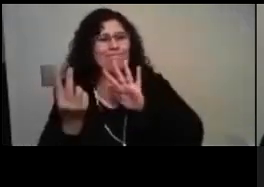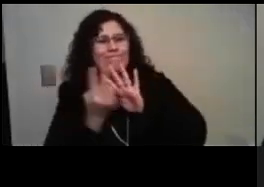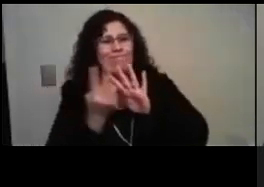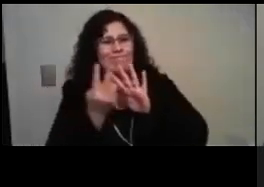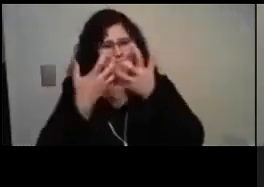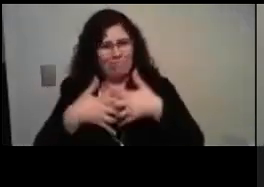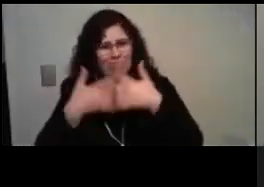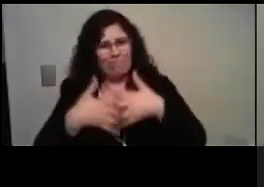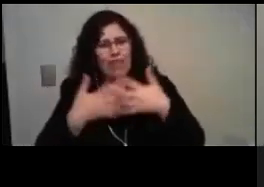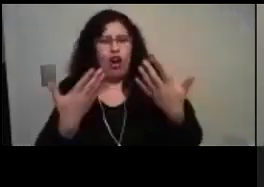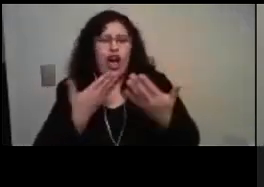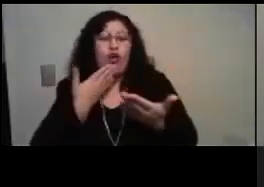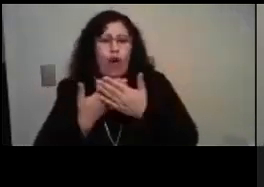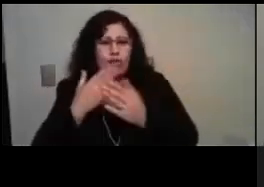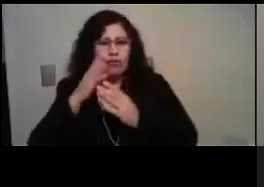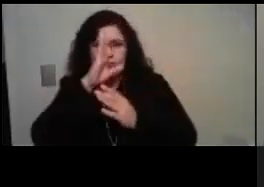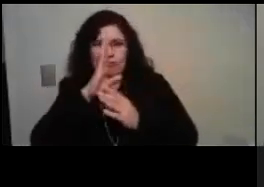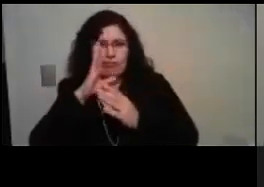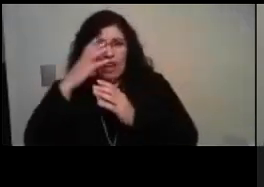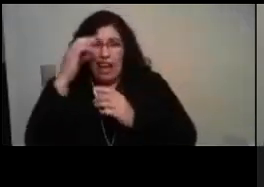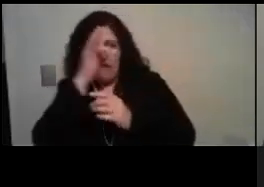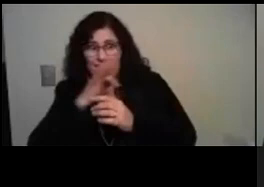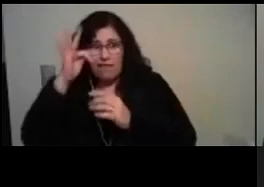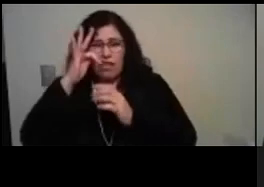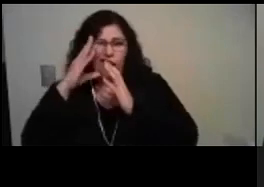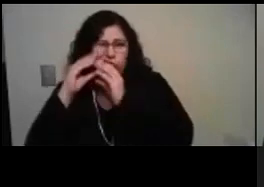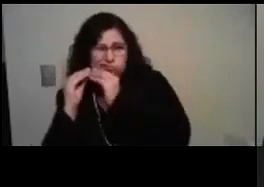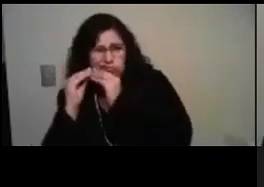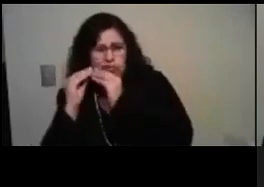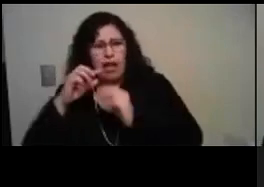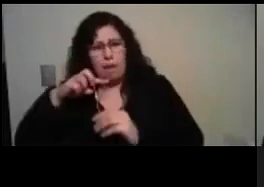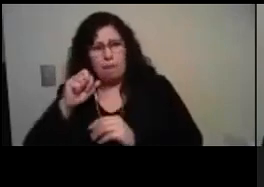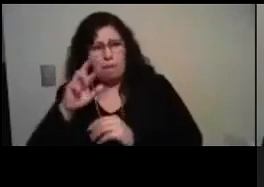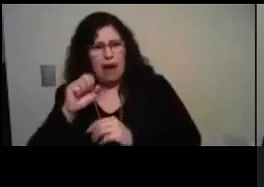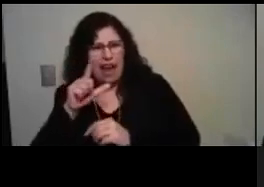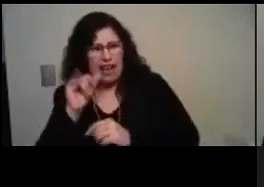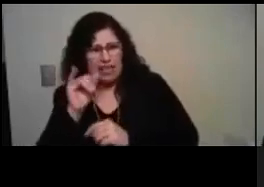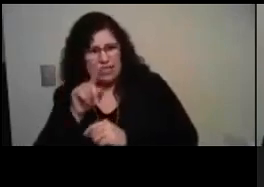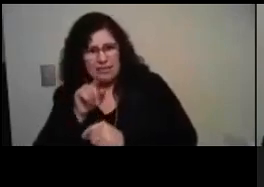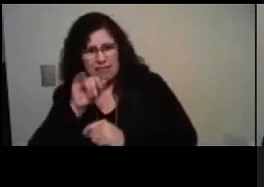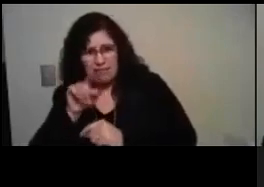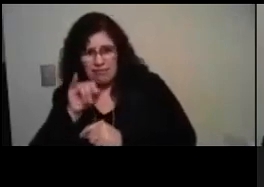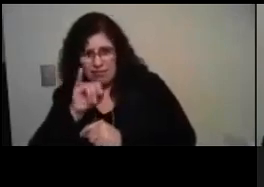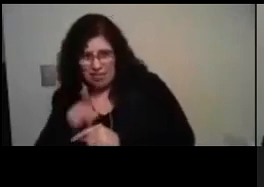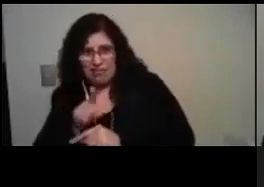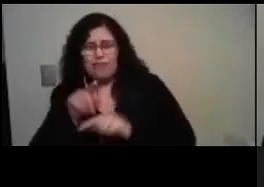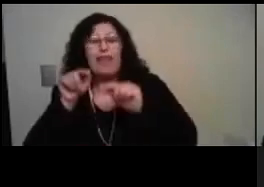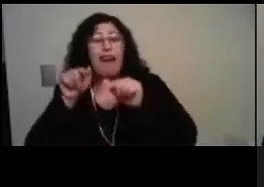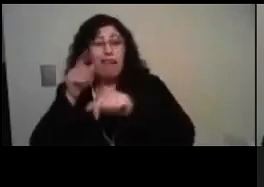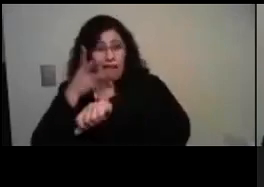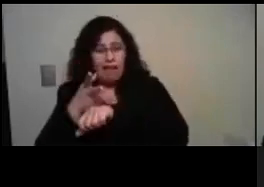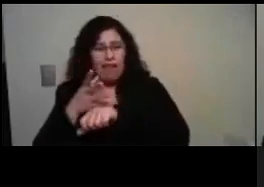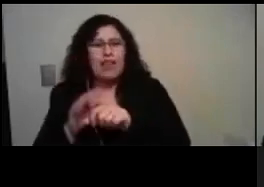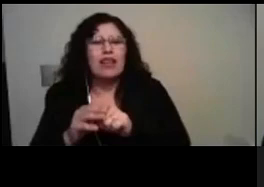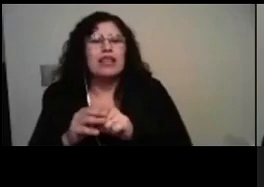cuando hablamos de parálisis facial, la gran mayoría de los casos tiene relación con una alteración del nervio